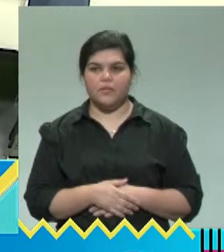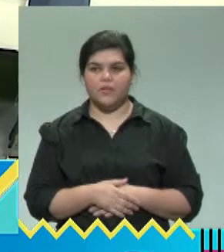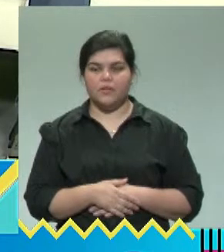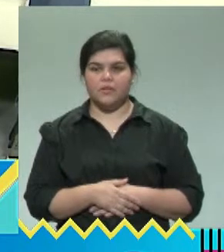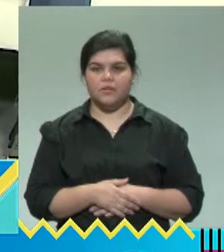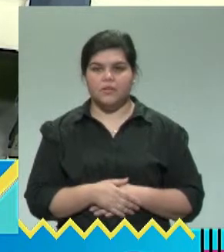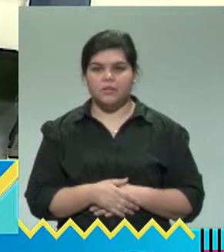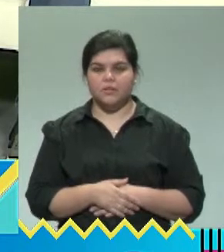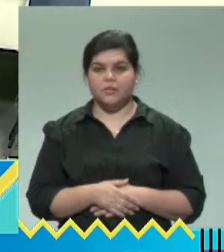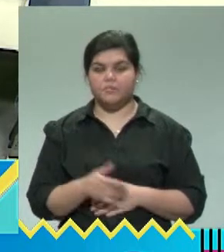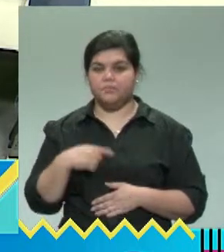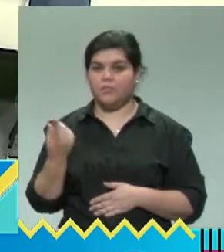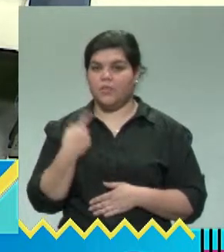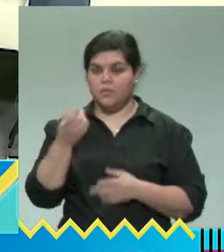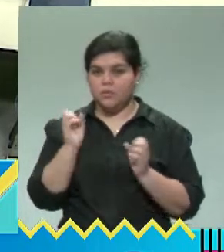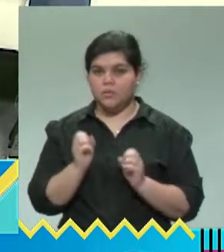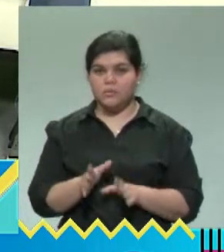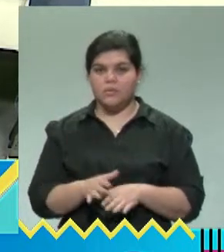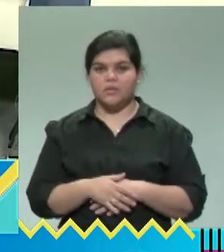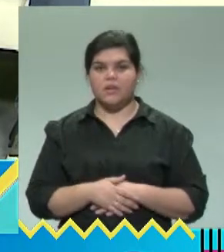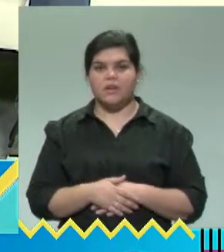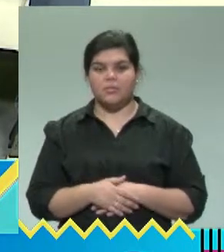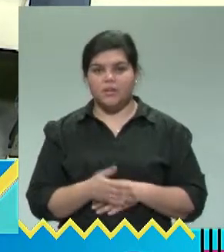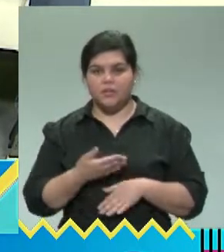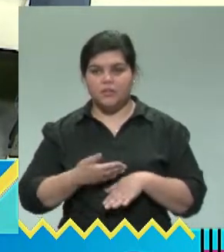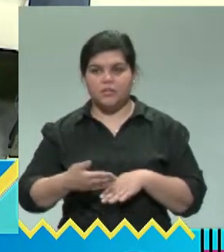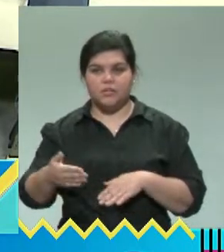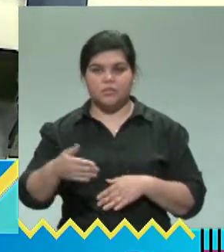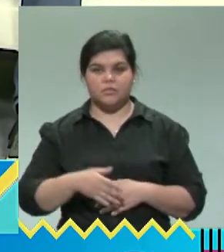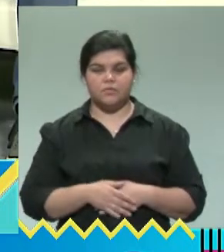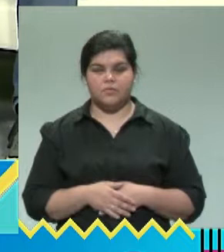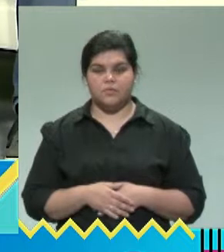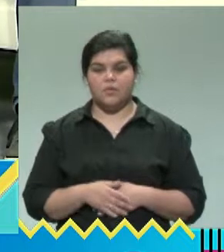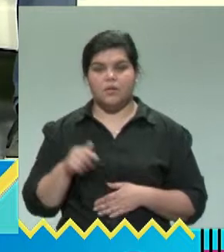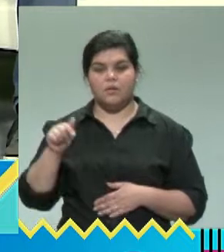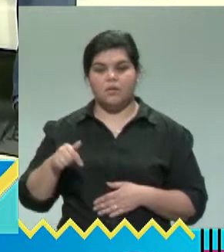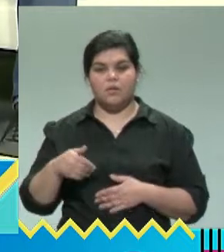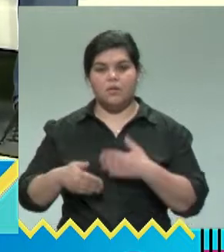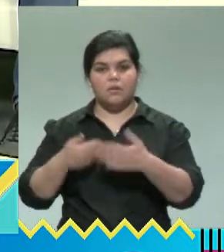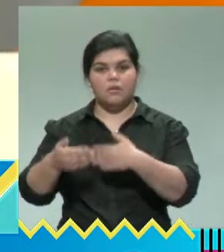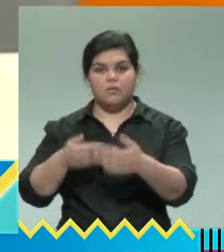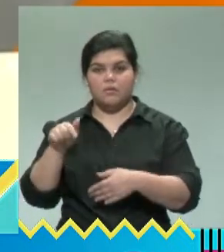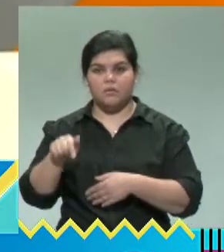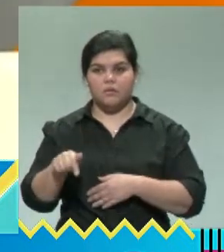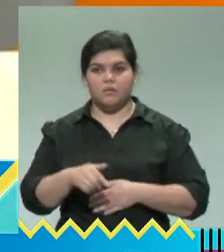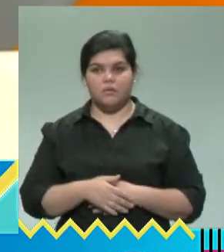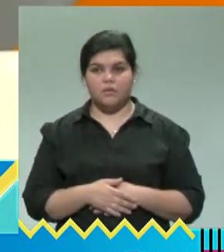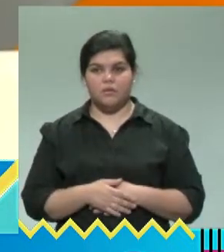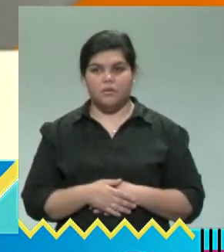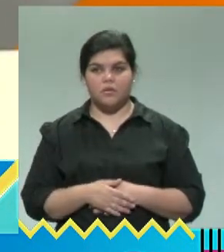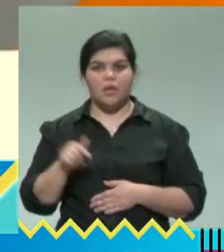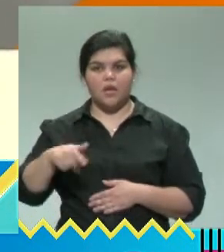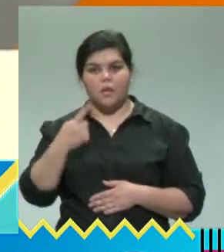Bueno, nosotros cuando empezamos esta gestión, lo primero que hicimos fue juntarnos con los